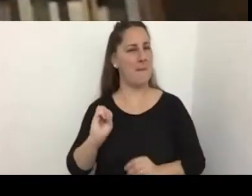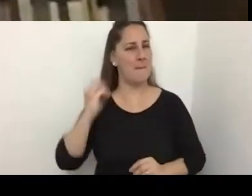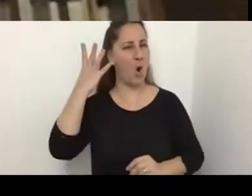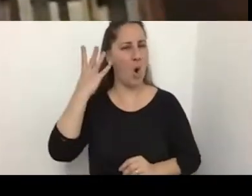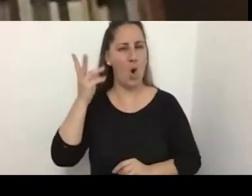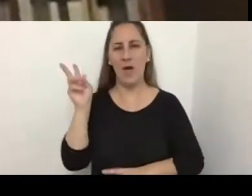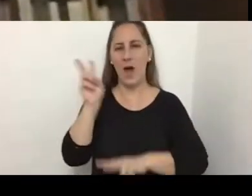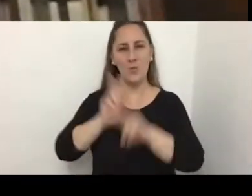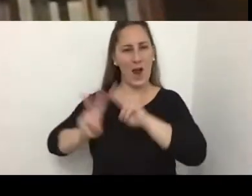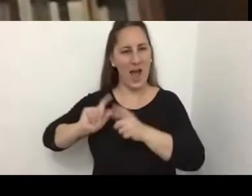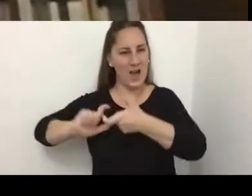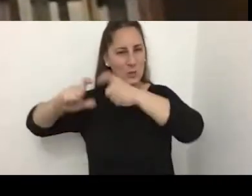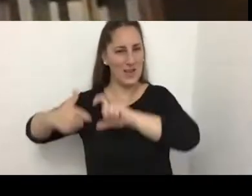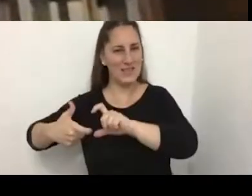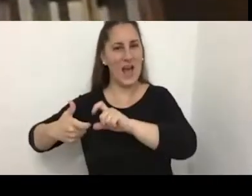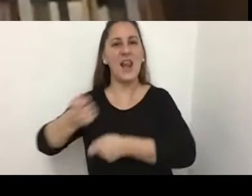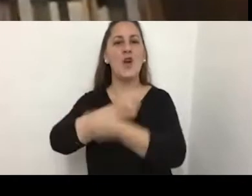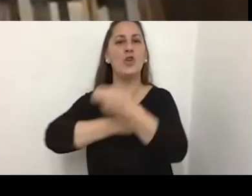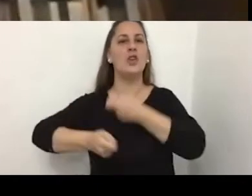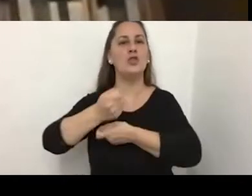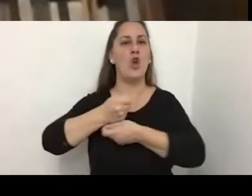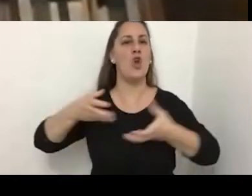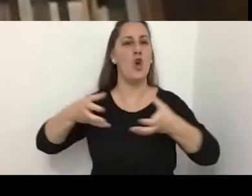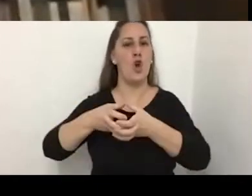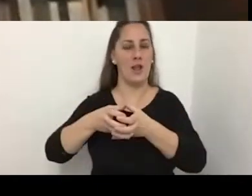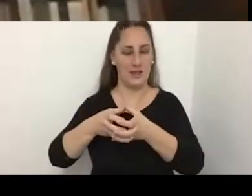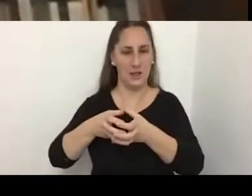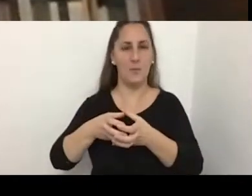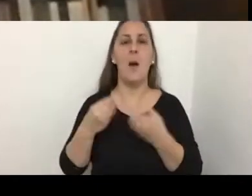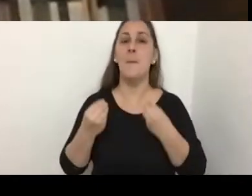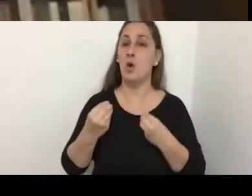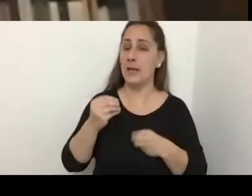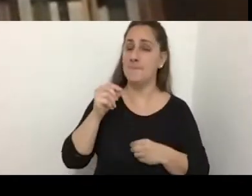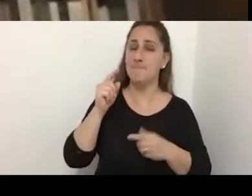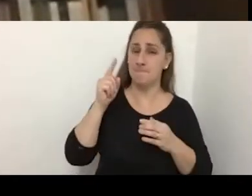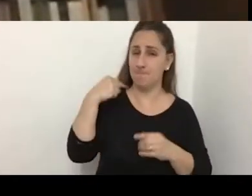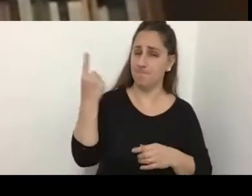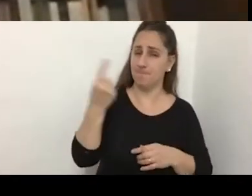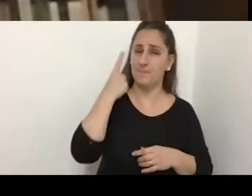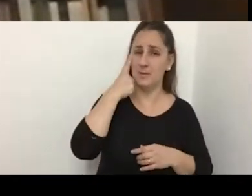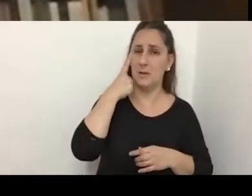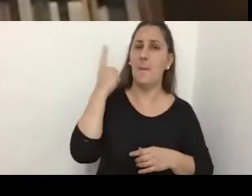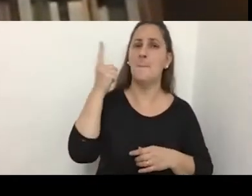enriquecer la negociación colectiva. Porque acá también hay que tener en cuenta,